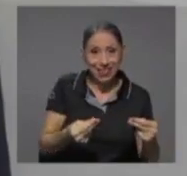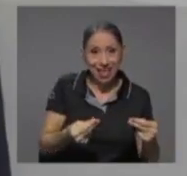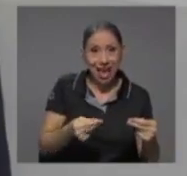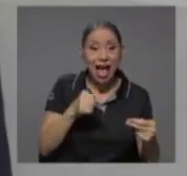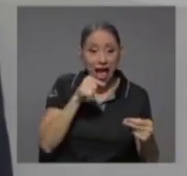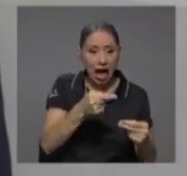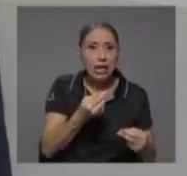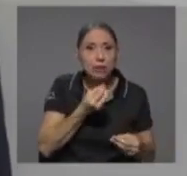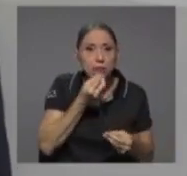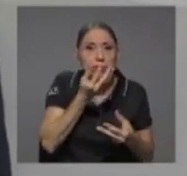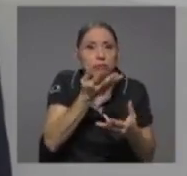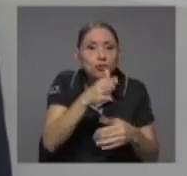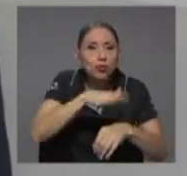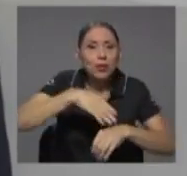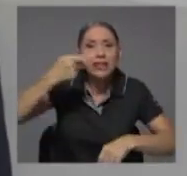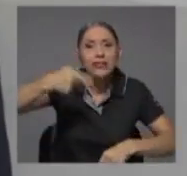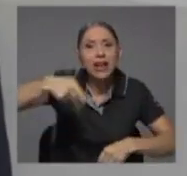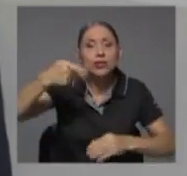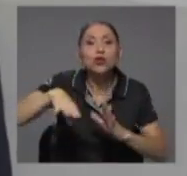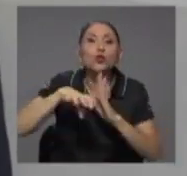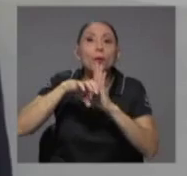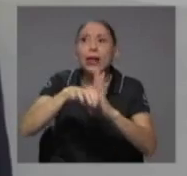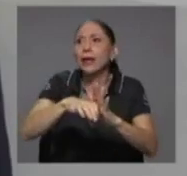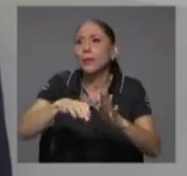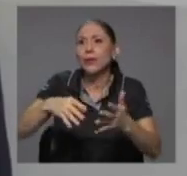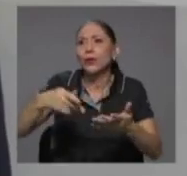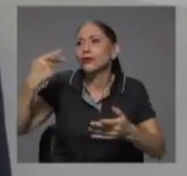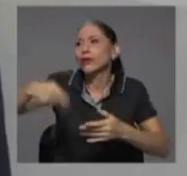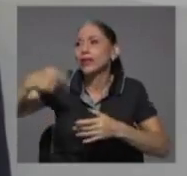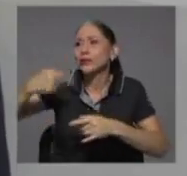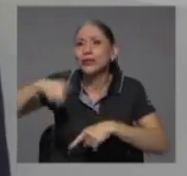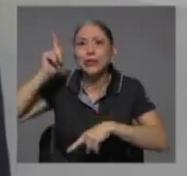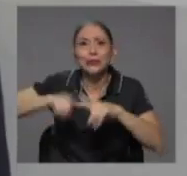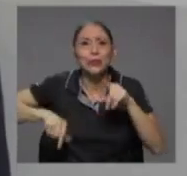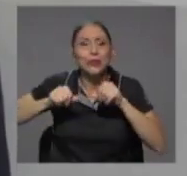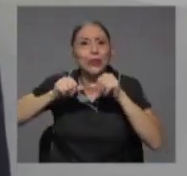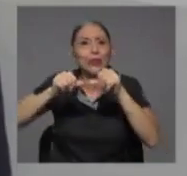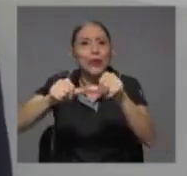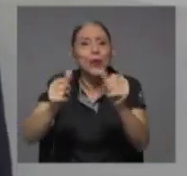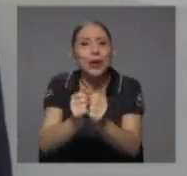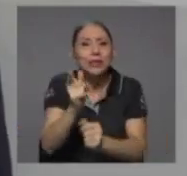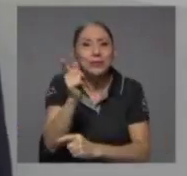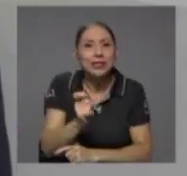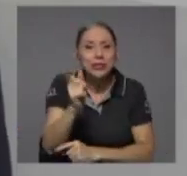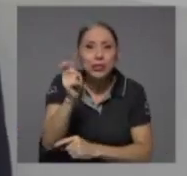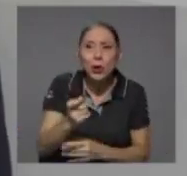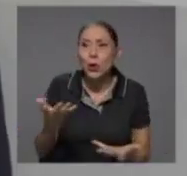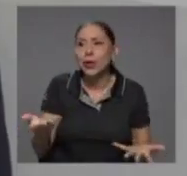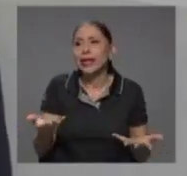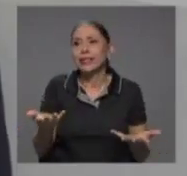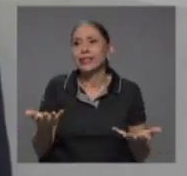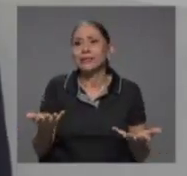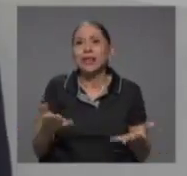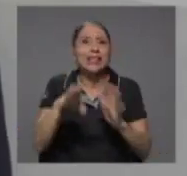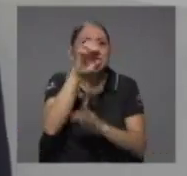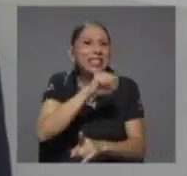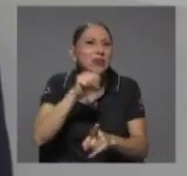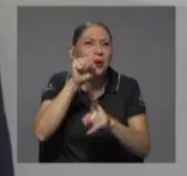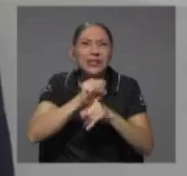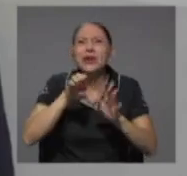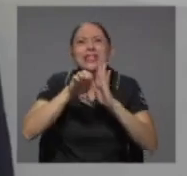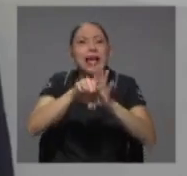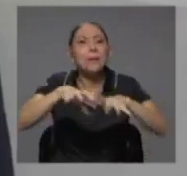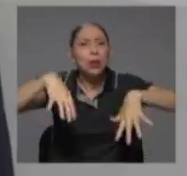por ejemplo, de la insostenibilidad de las pensiones, de los desastres naturales, de demandas que haya contra el